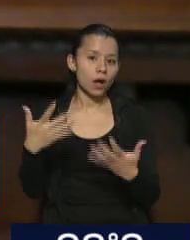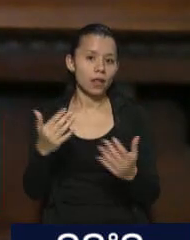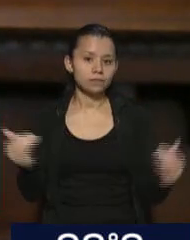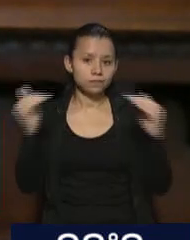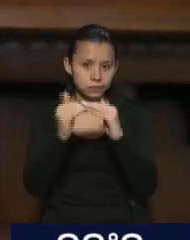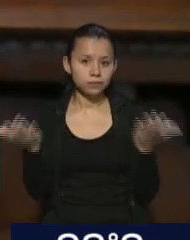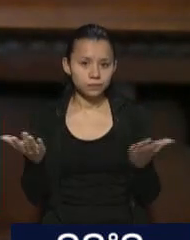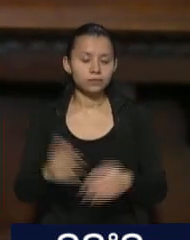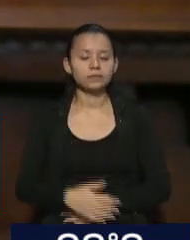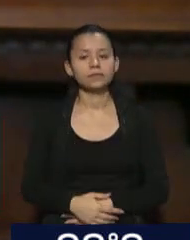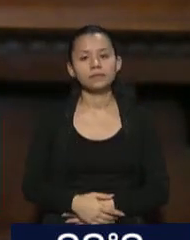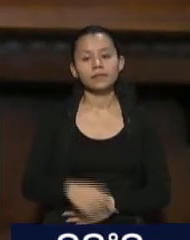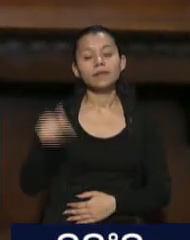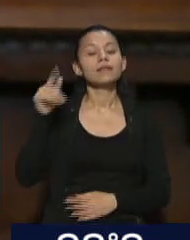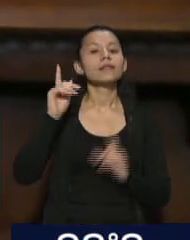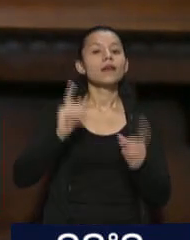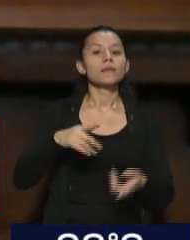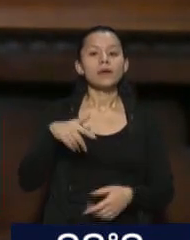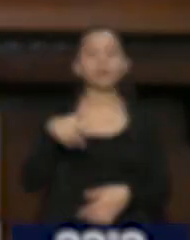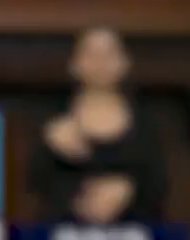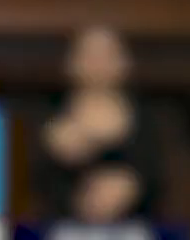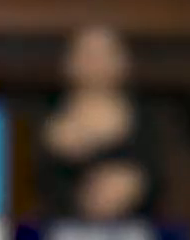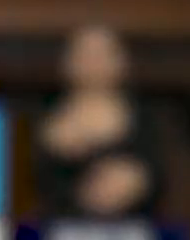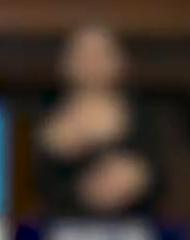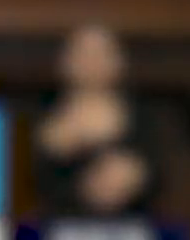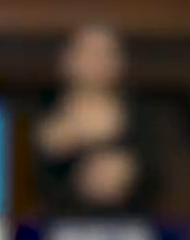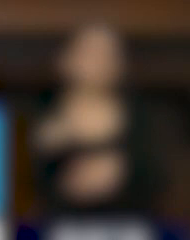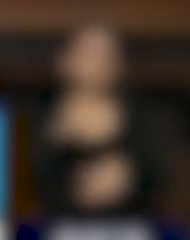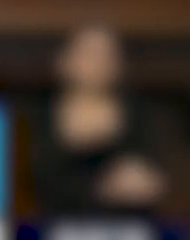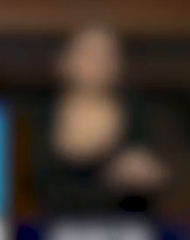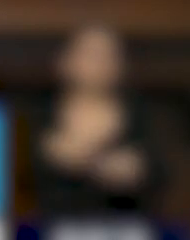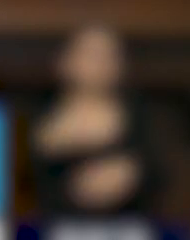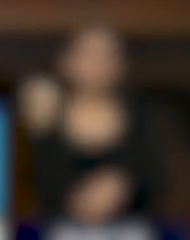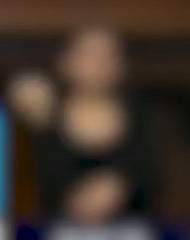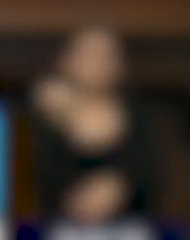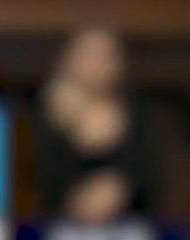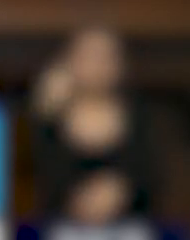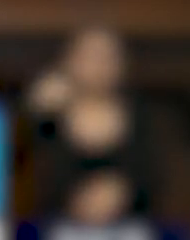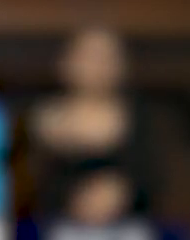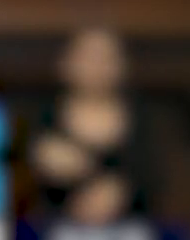obra muy importante para Mendoza, que es la obra de continuar con el metro tranvía.